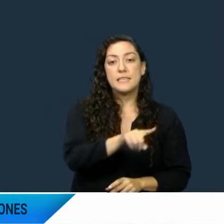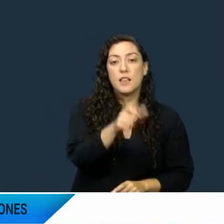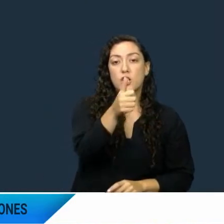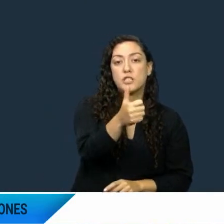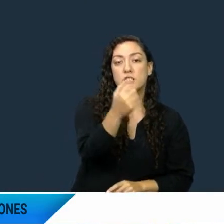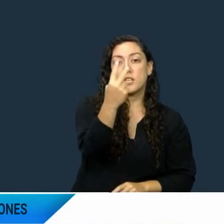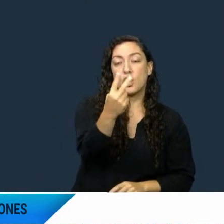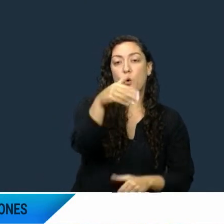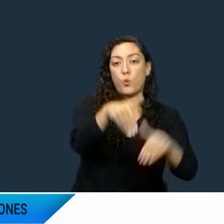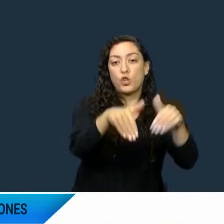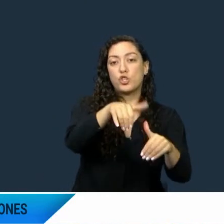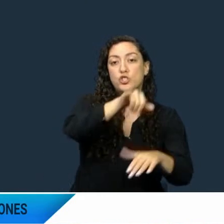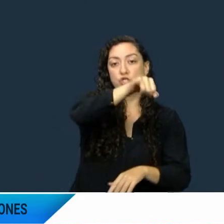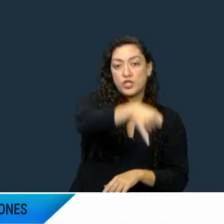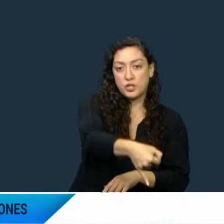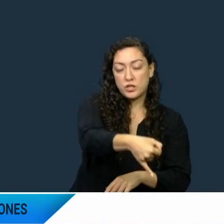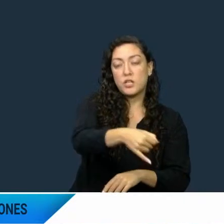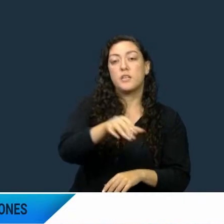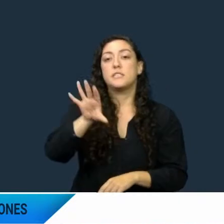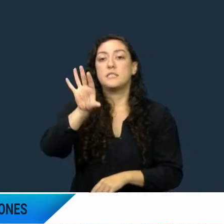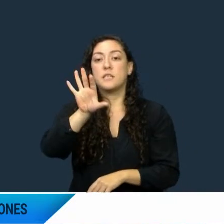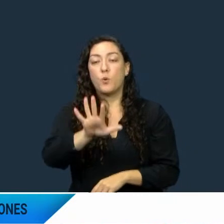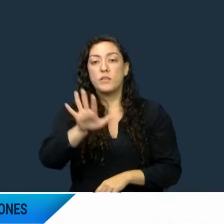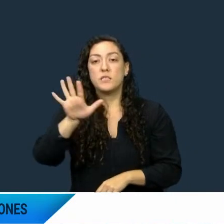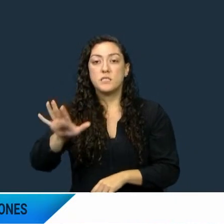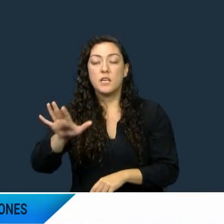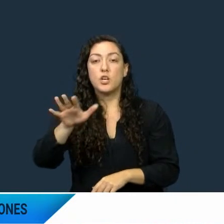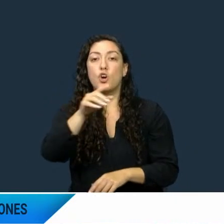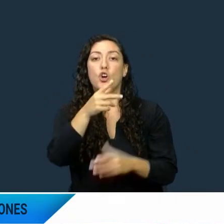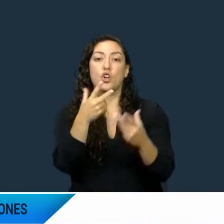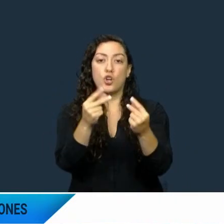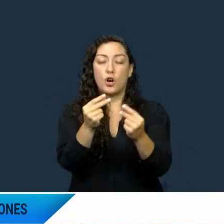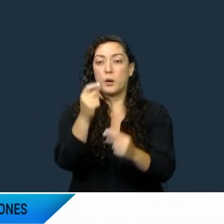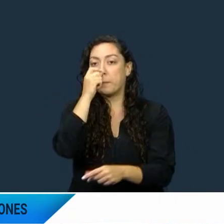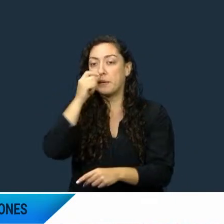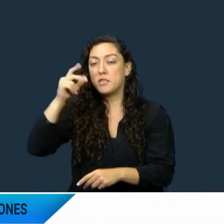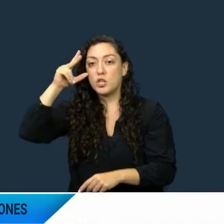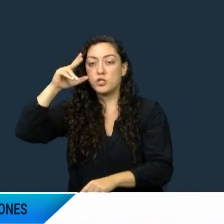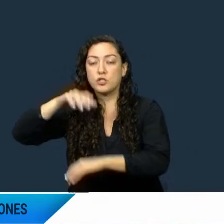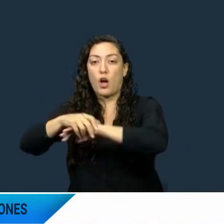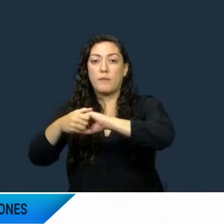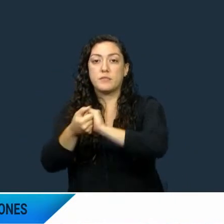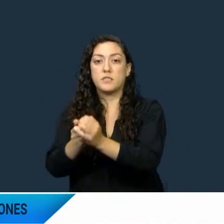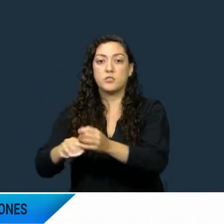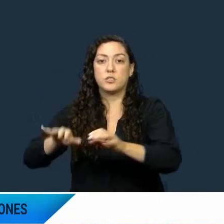162 votos afirmativos, 55 negativos, 28 abstenciones.